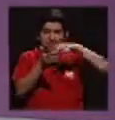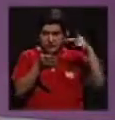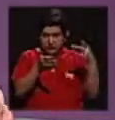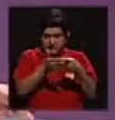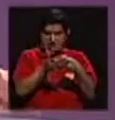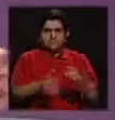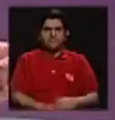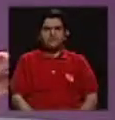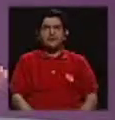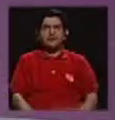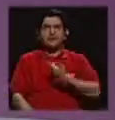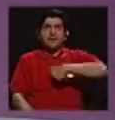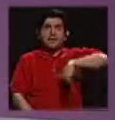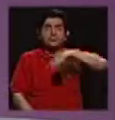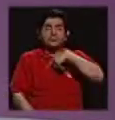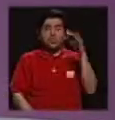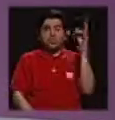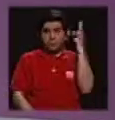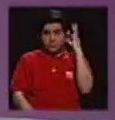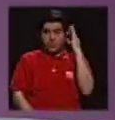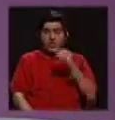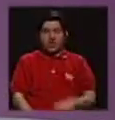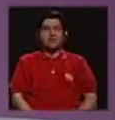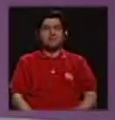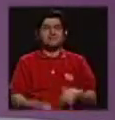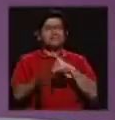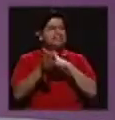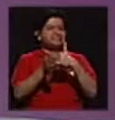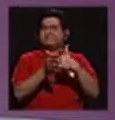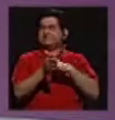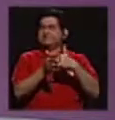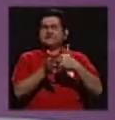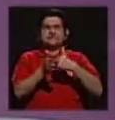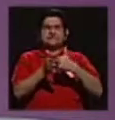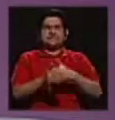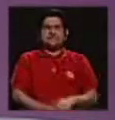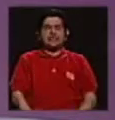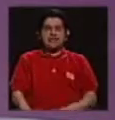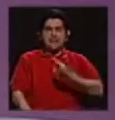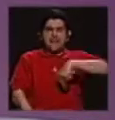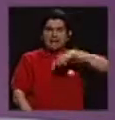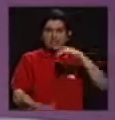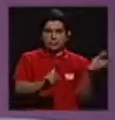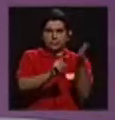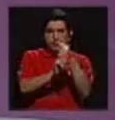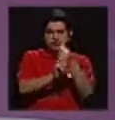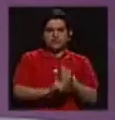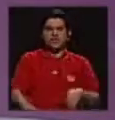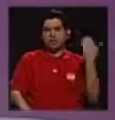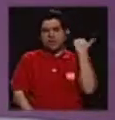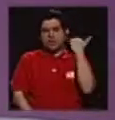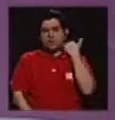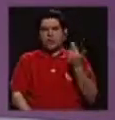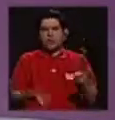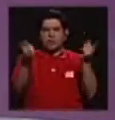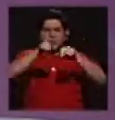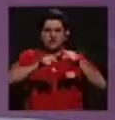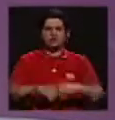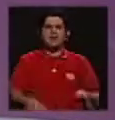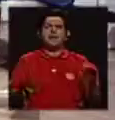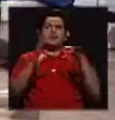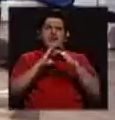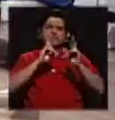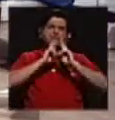yo, que estemos todavía las mujeres sobre todo muy vulnerables a ser captadas, a ser víctimas de este fenómeno. Creo que con respecto